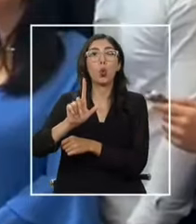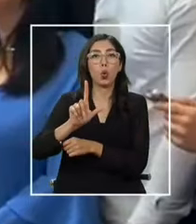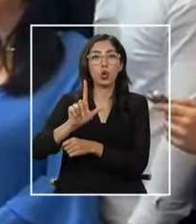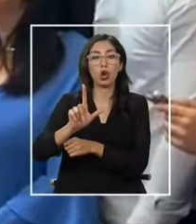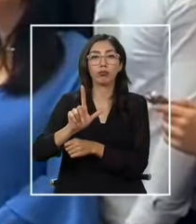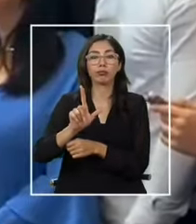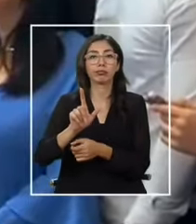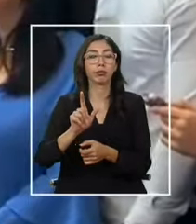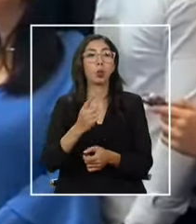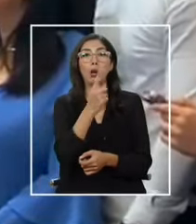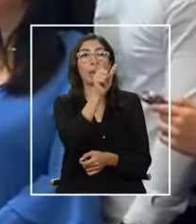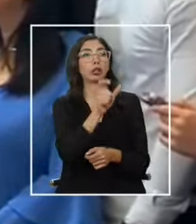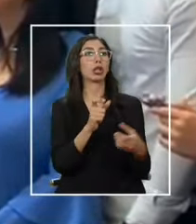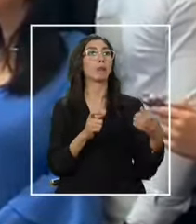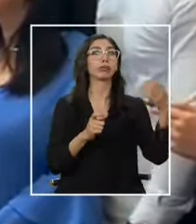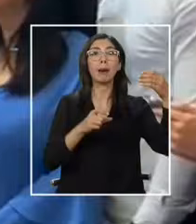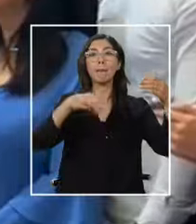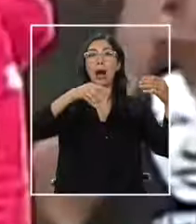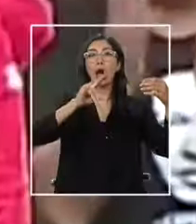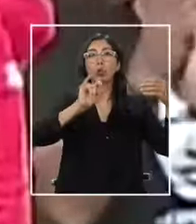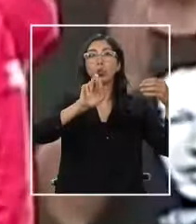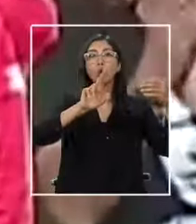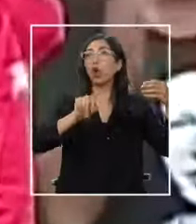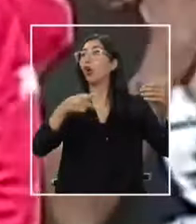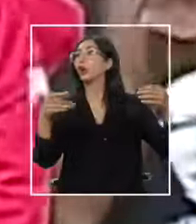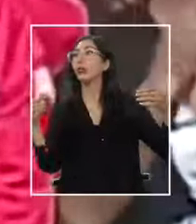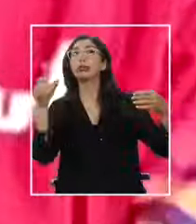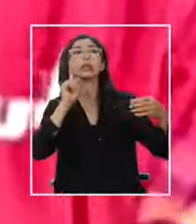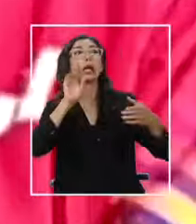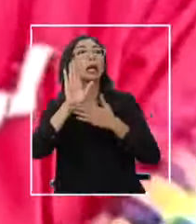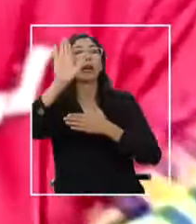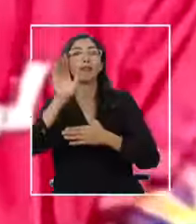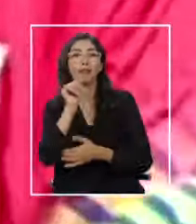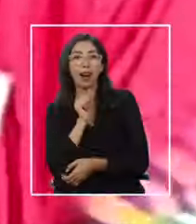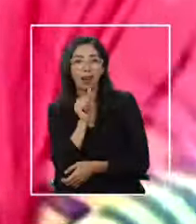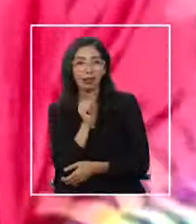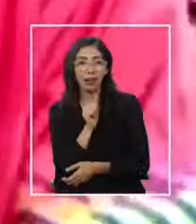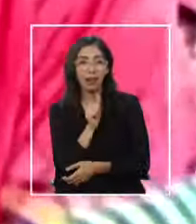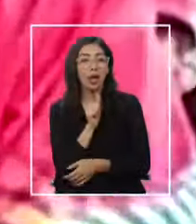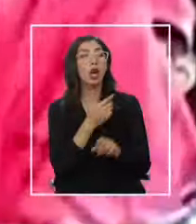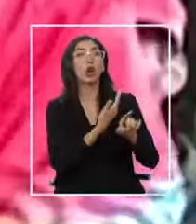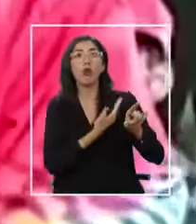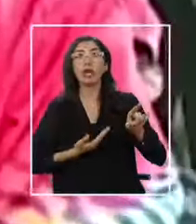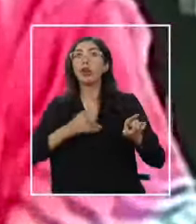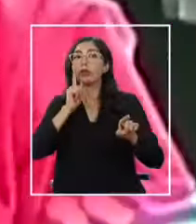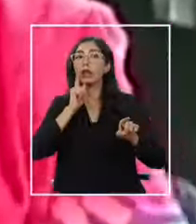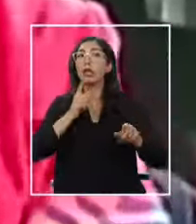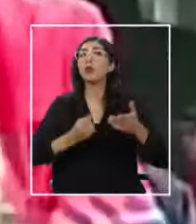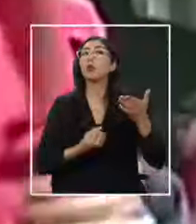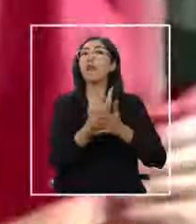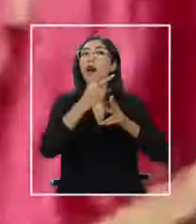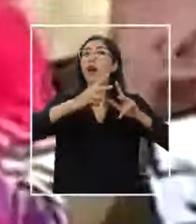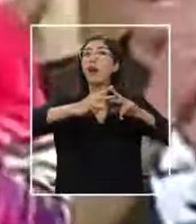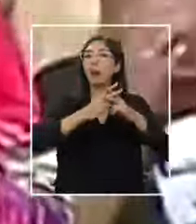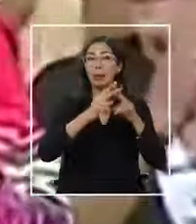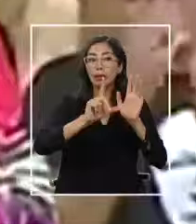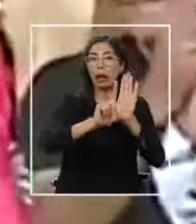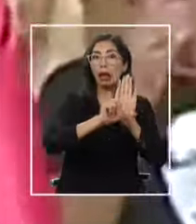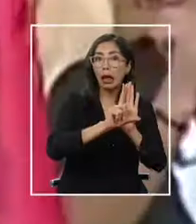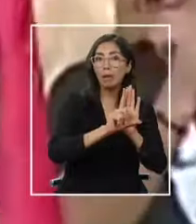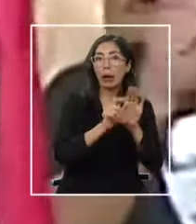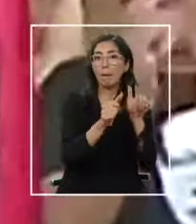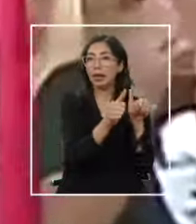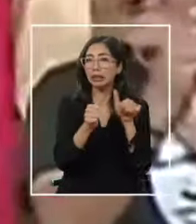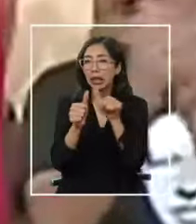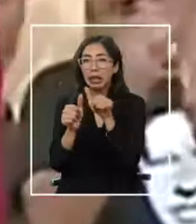sin candidato que compita contra Nicolás Maduro, cuyo gobierno hoy contará con una nueva herramienta que persiga lo que ellos